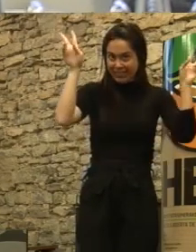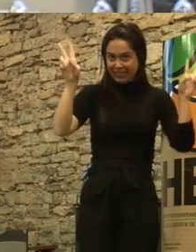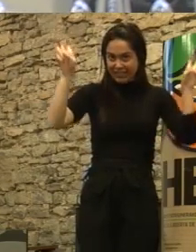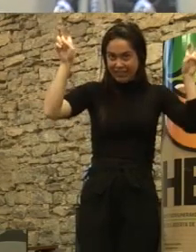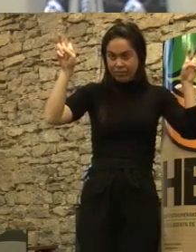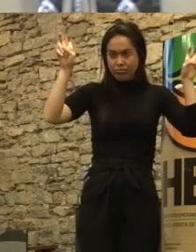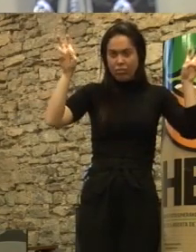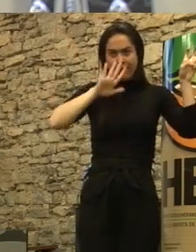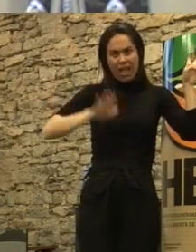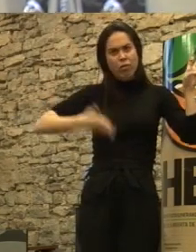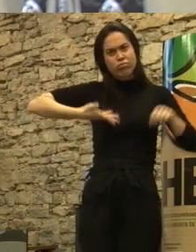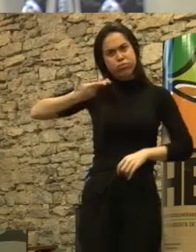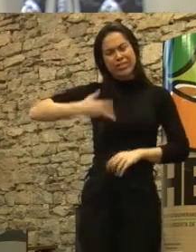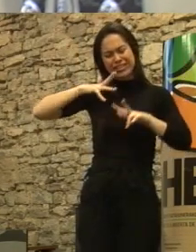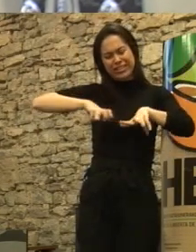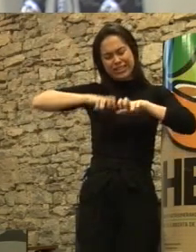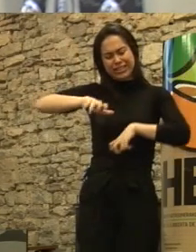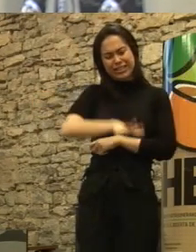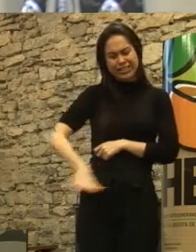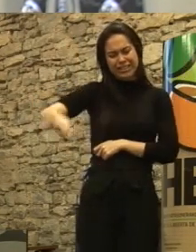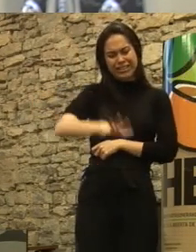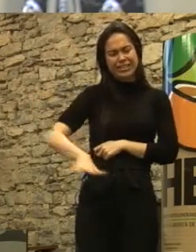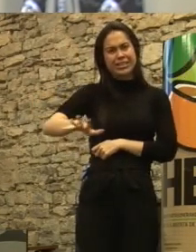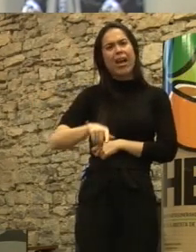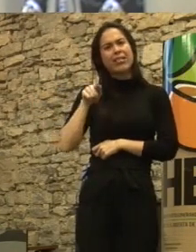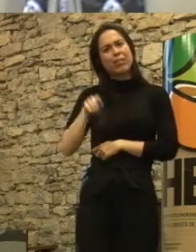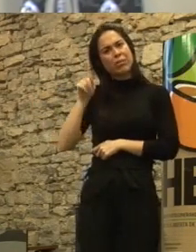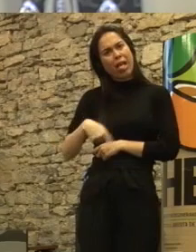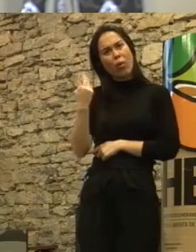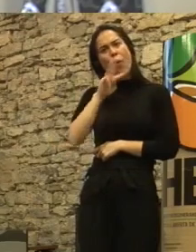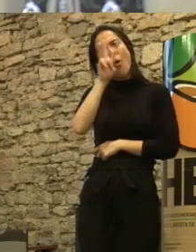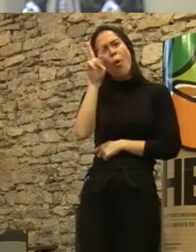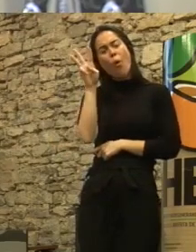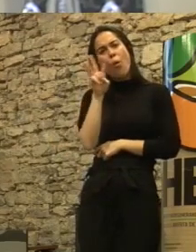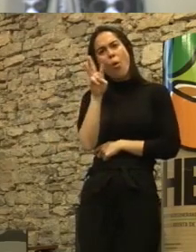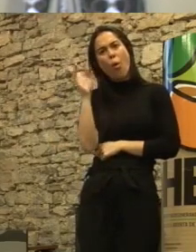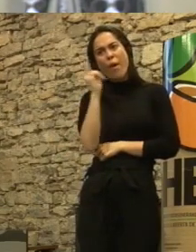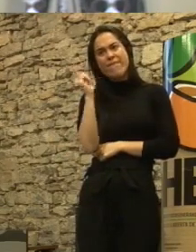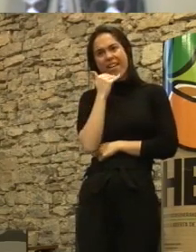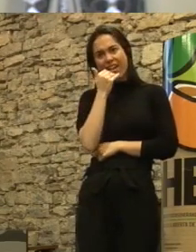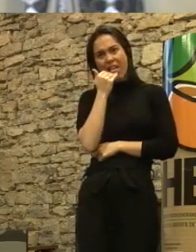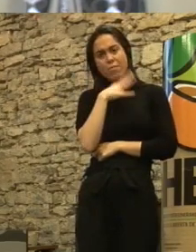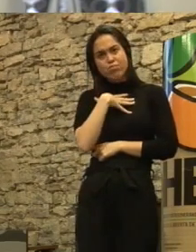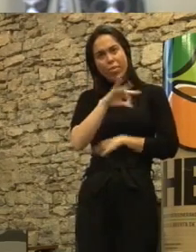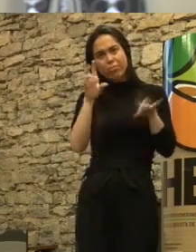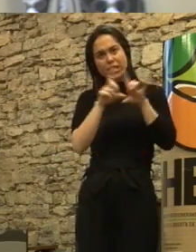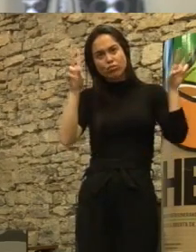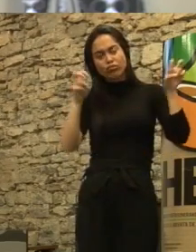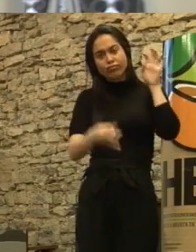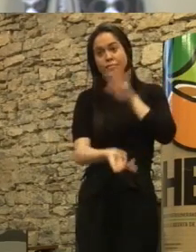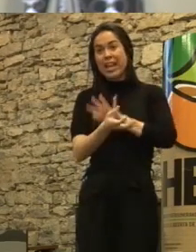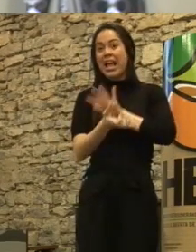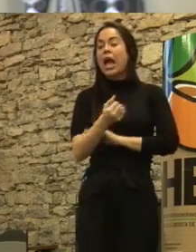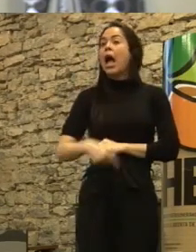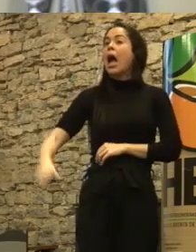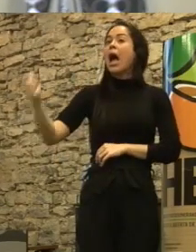en el campo permite poder seguir montando empresas, ¿vale? Ayer, otro emprendedor social español, Raúl Contreras de